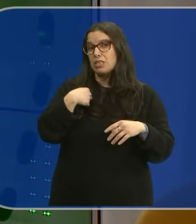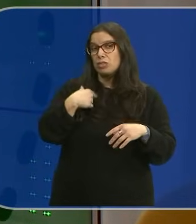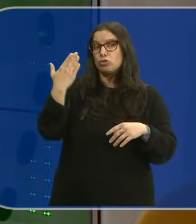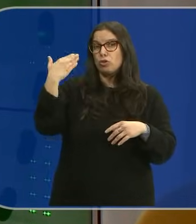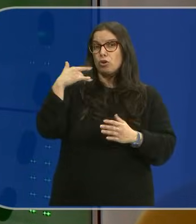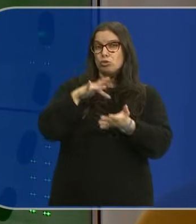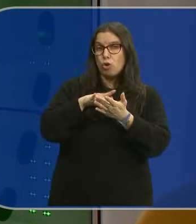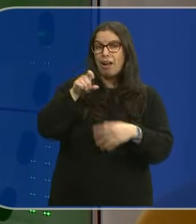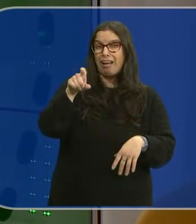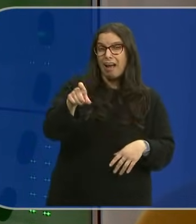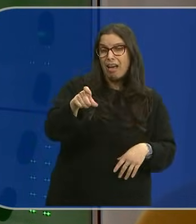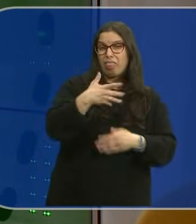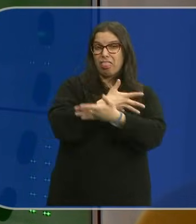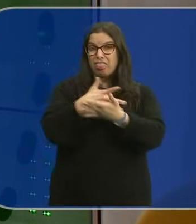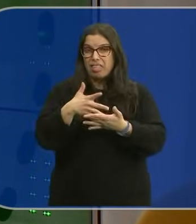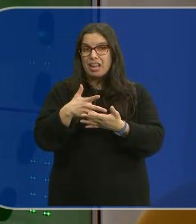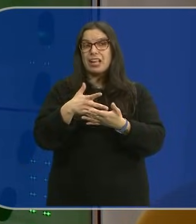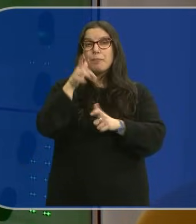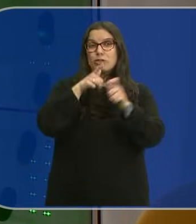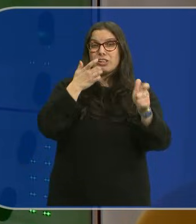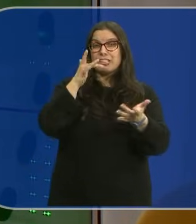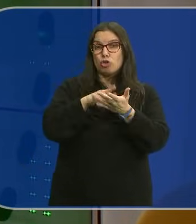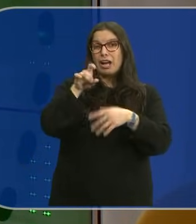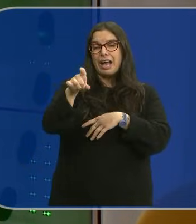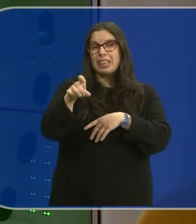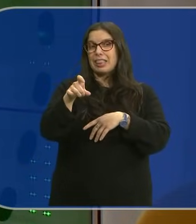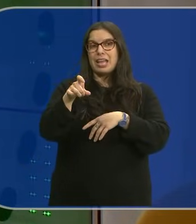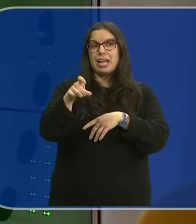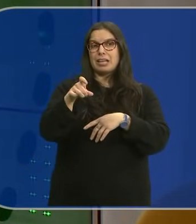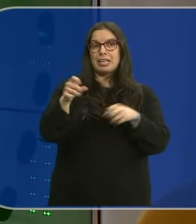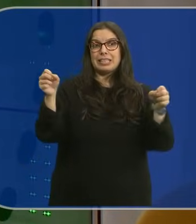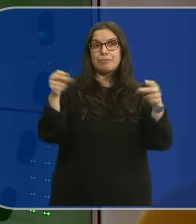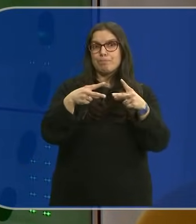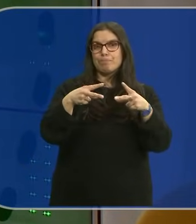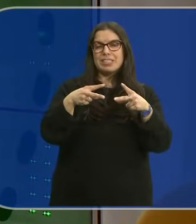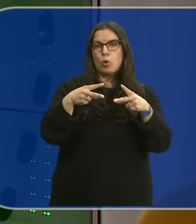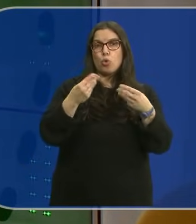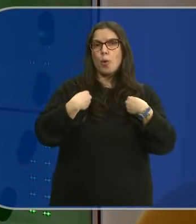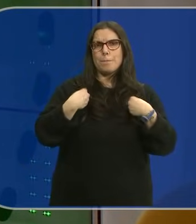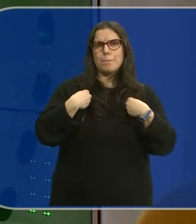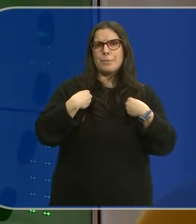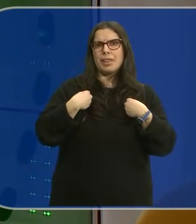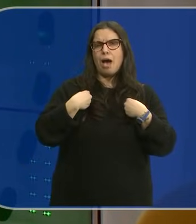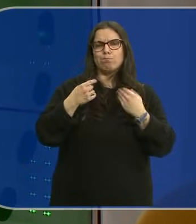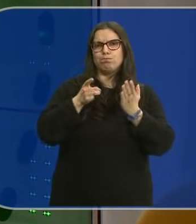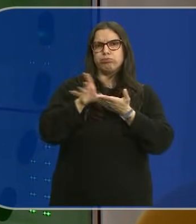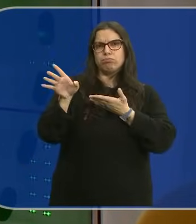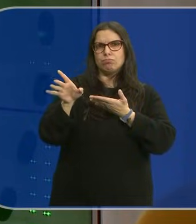comentado que tuviste leucemia y tal, los pacientes oncológicos no están excluidos de poderse hacer el seguro de vida.